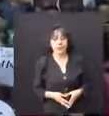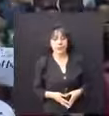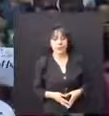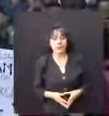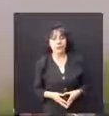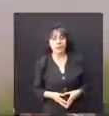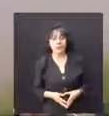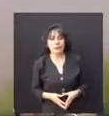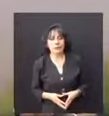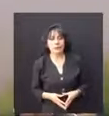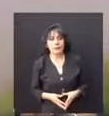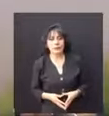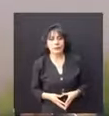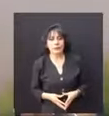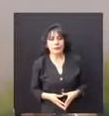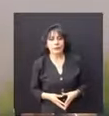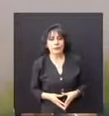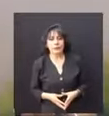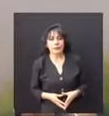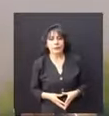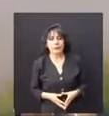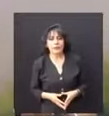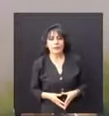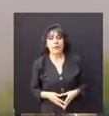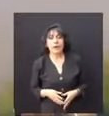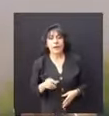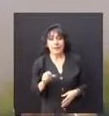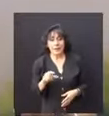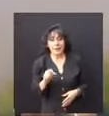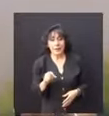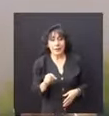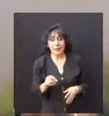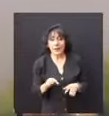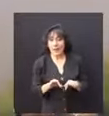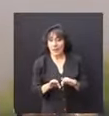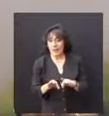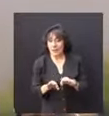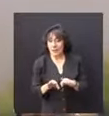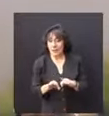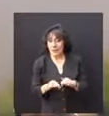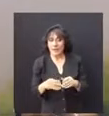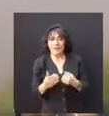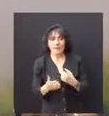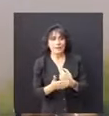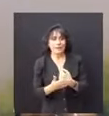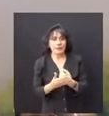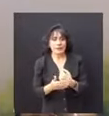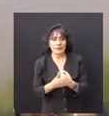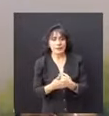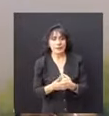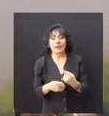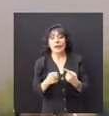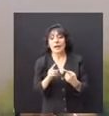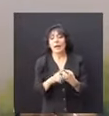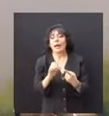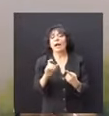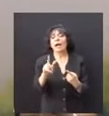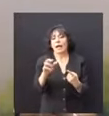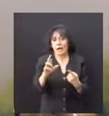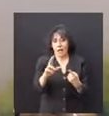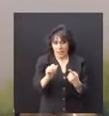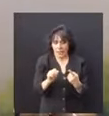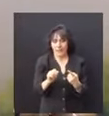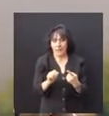Y vamos a trabajar muy fuerte con Delfina, con Clara, que va a ser la jefa